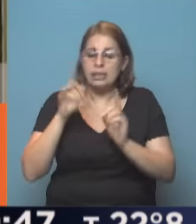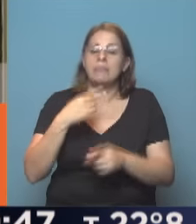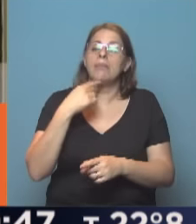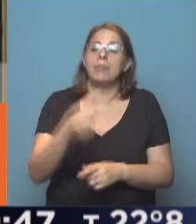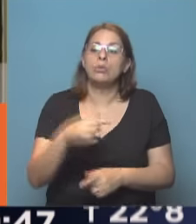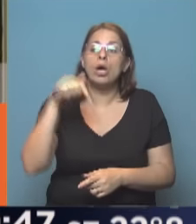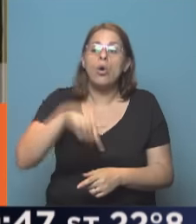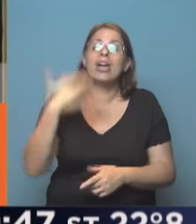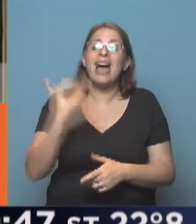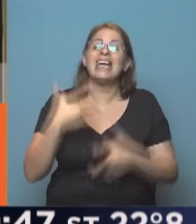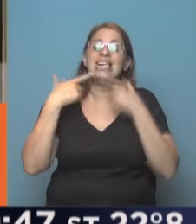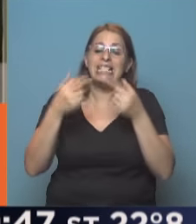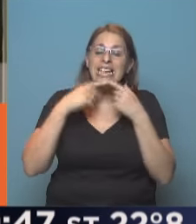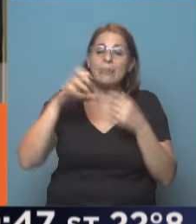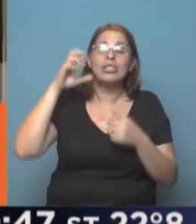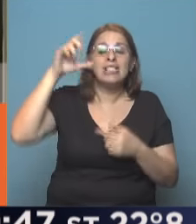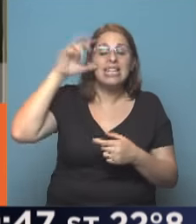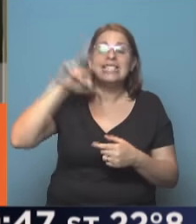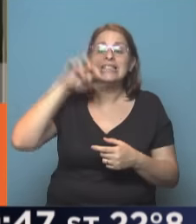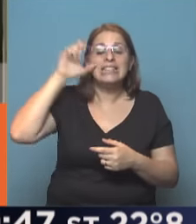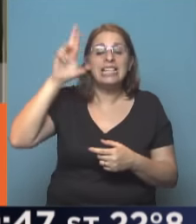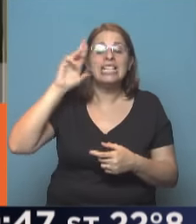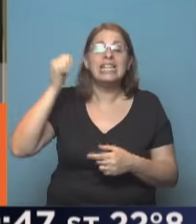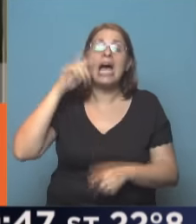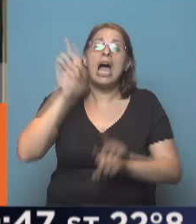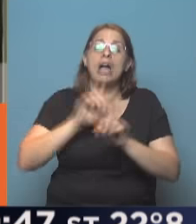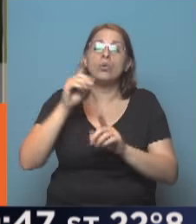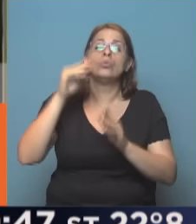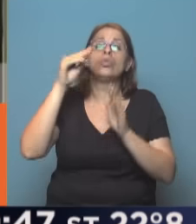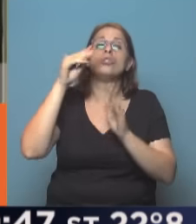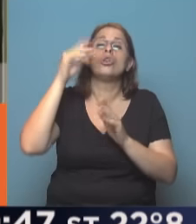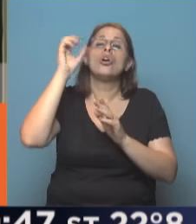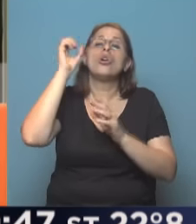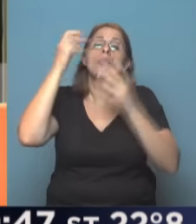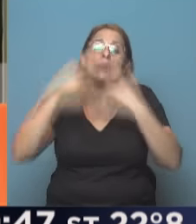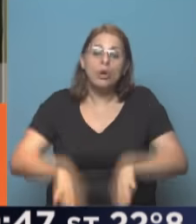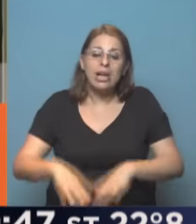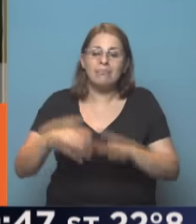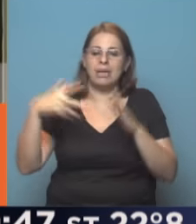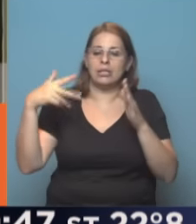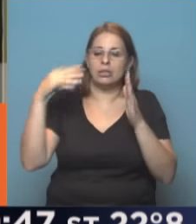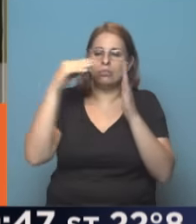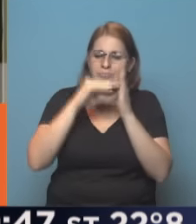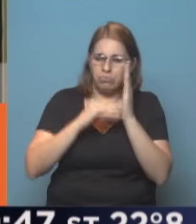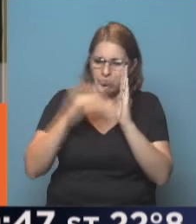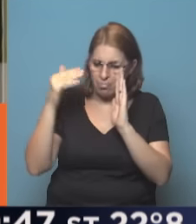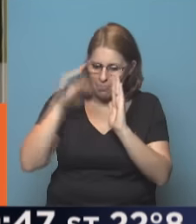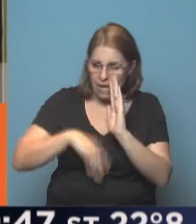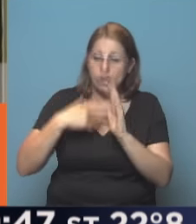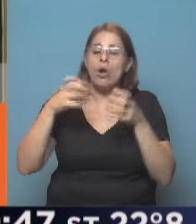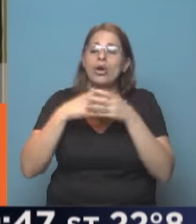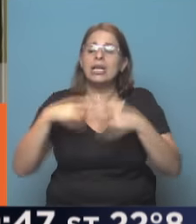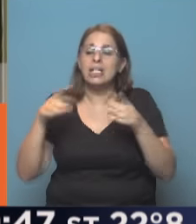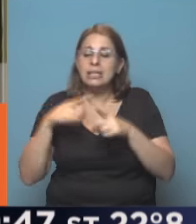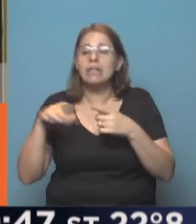día de hoy, un reclamo de CETERA sobre algunos recortes en programas socioeducativos. Así lo plantean ellos, orquestas juveniles y